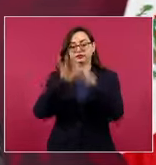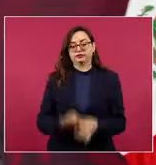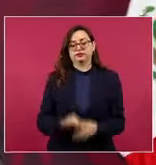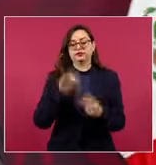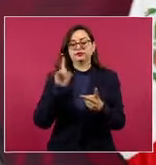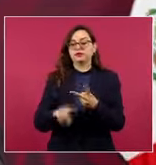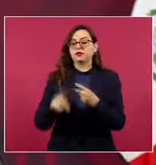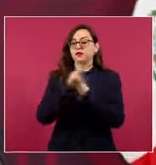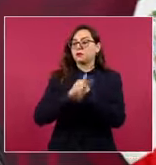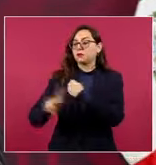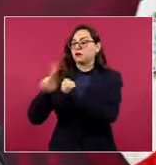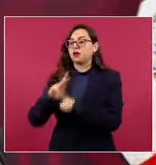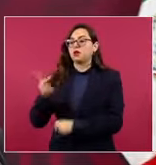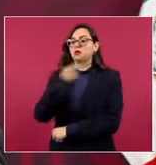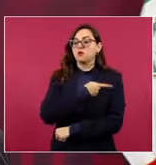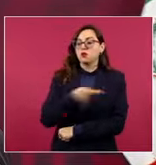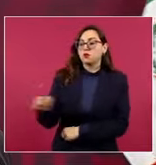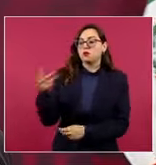y